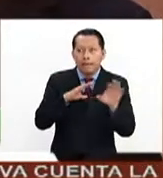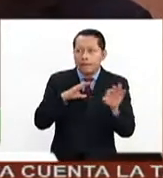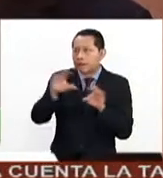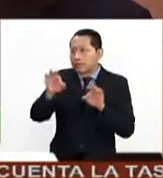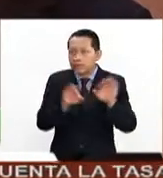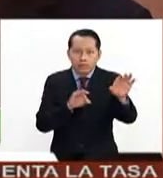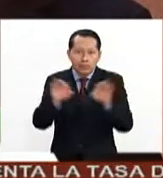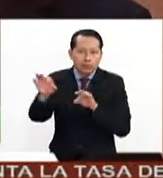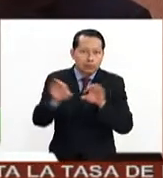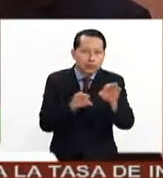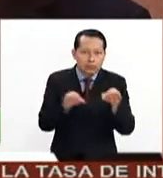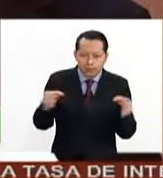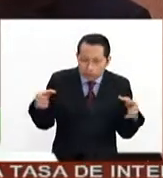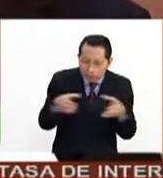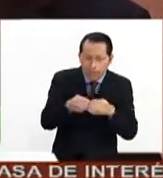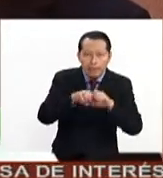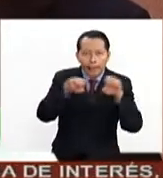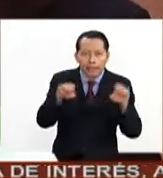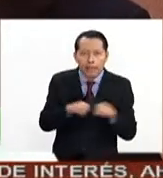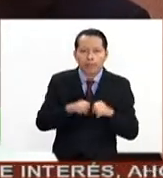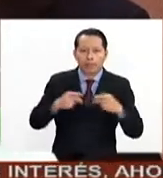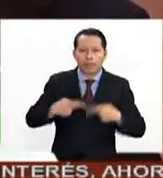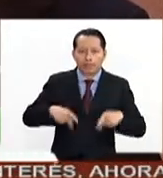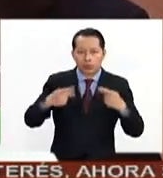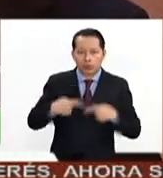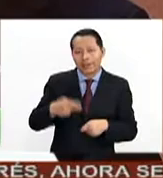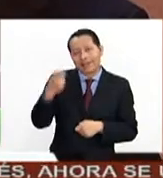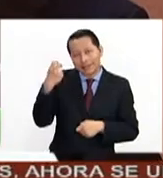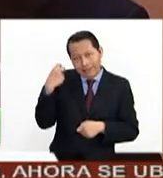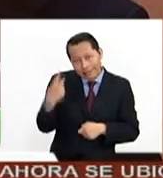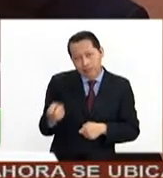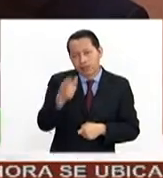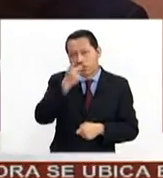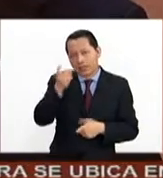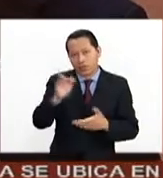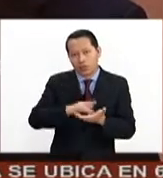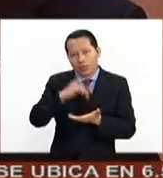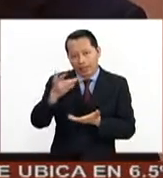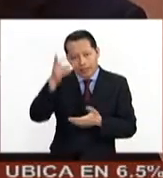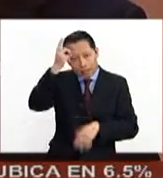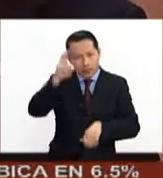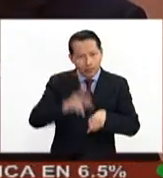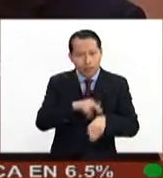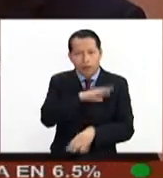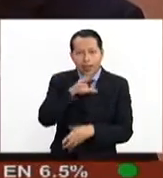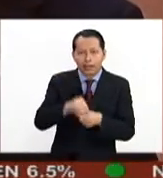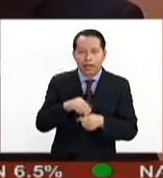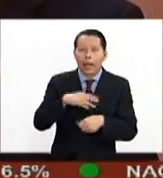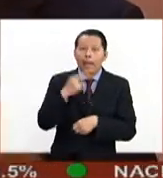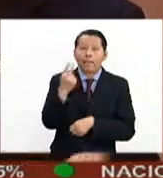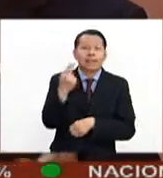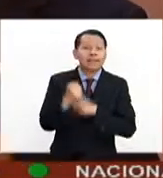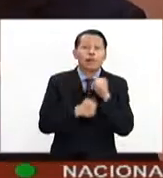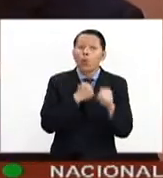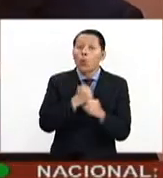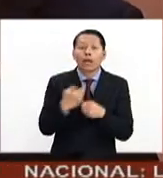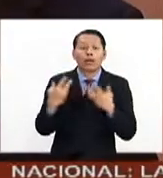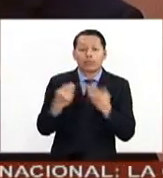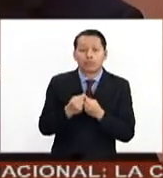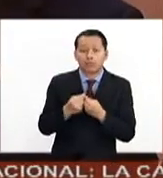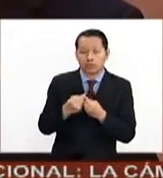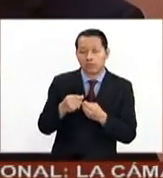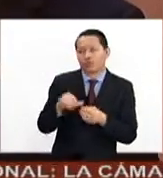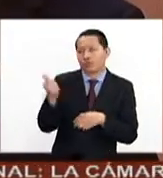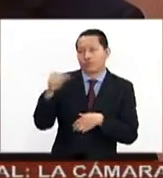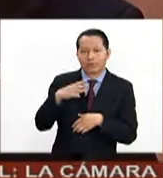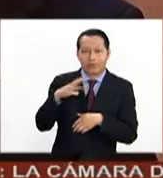gente. Yo le agradezco a todos mis colaboradores. La directora general tiene 25 años conmigo, mi padre murió hace casi